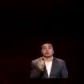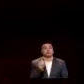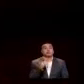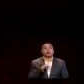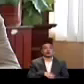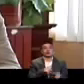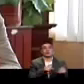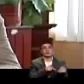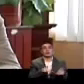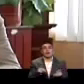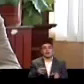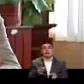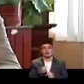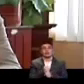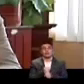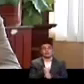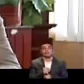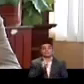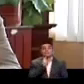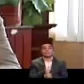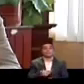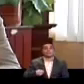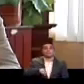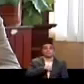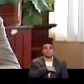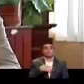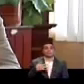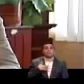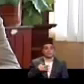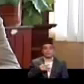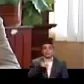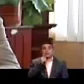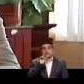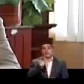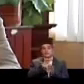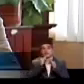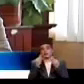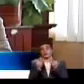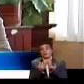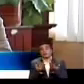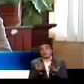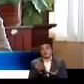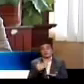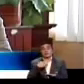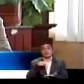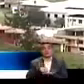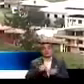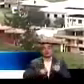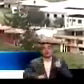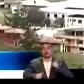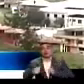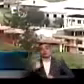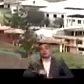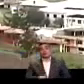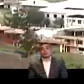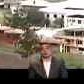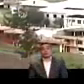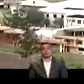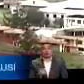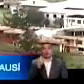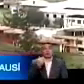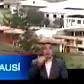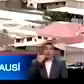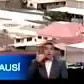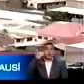debido al protocolo. Y que lamentamos y sentimos bastante a quienes son los familiares que están pasando esta tragedia. 11 adultos